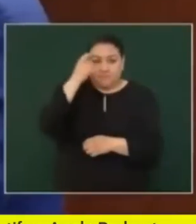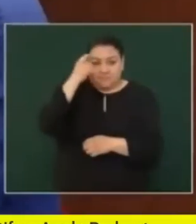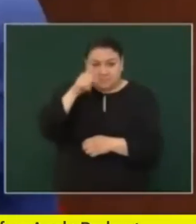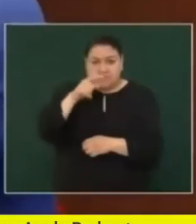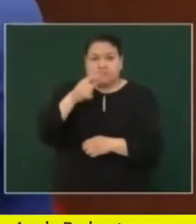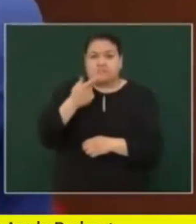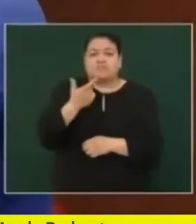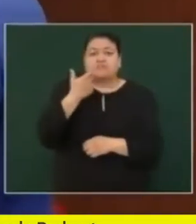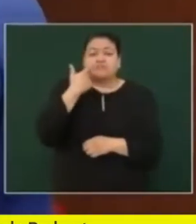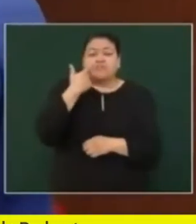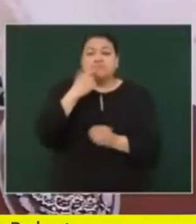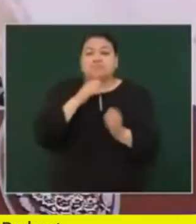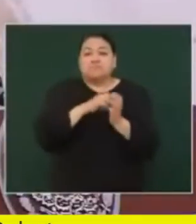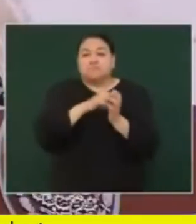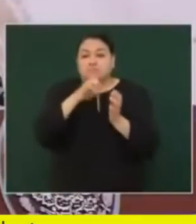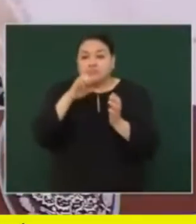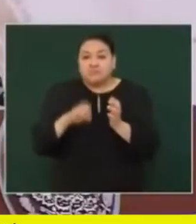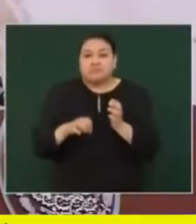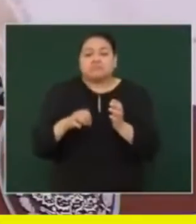que